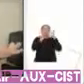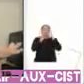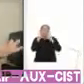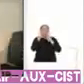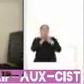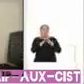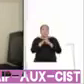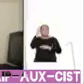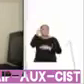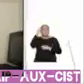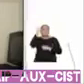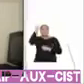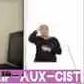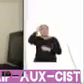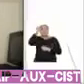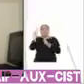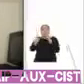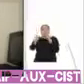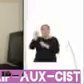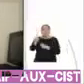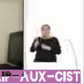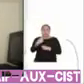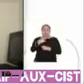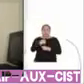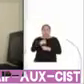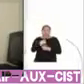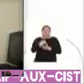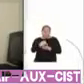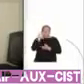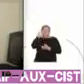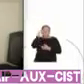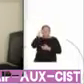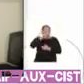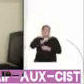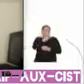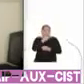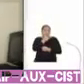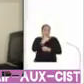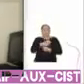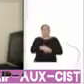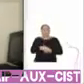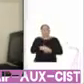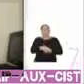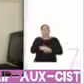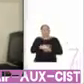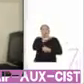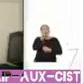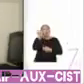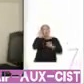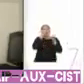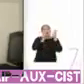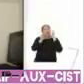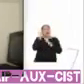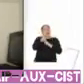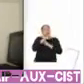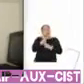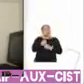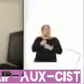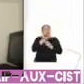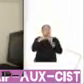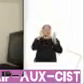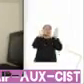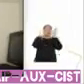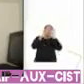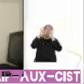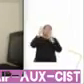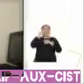verdadera opinión de las personas acerca del talento que creo tener. Otra duda que me deja inquieta